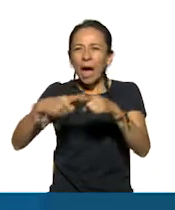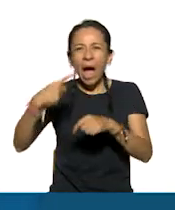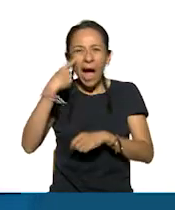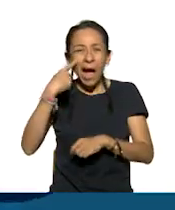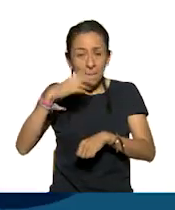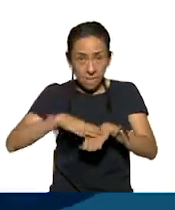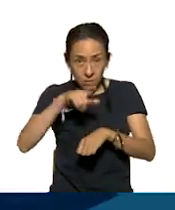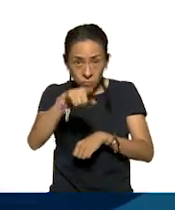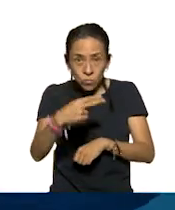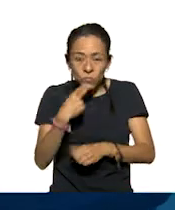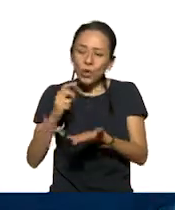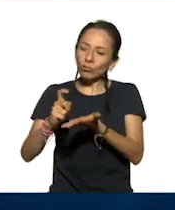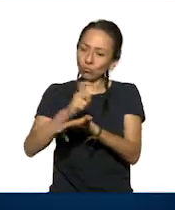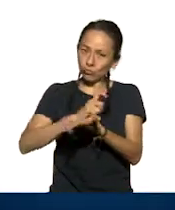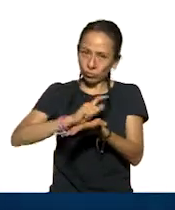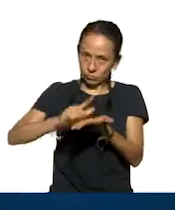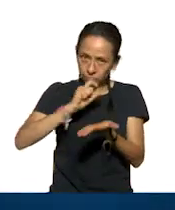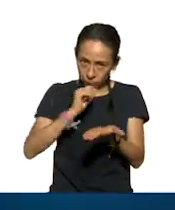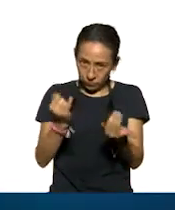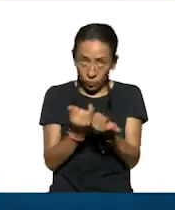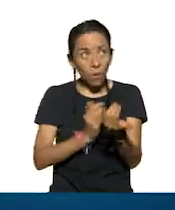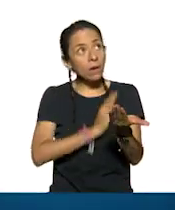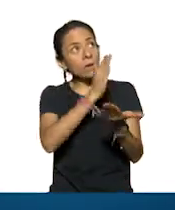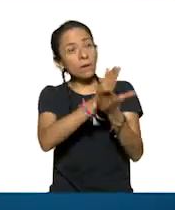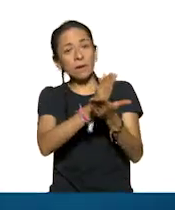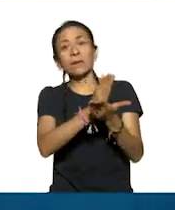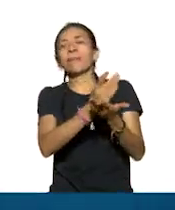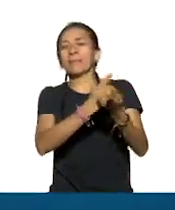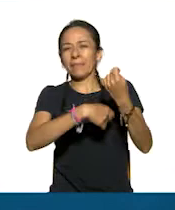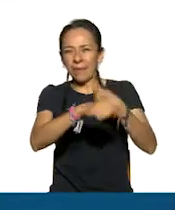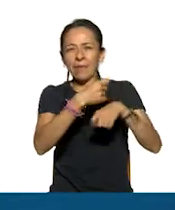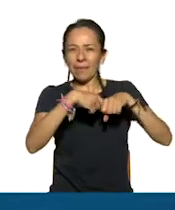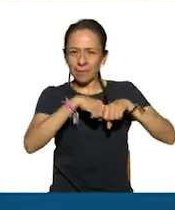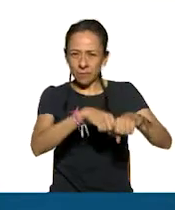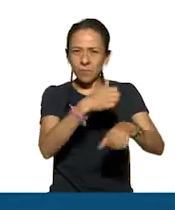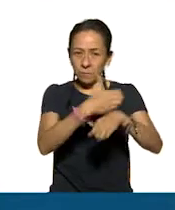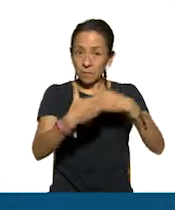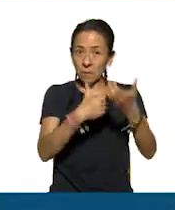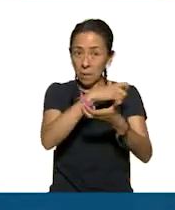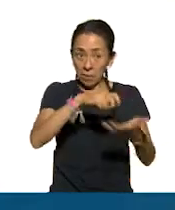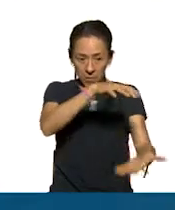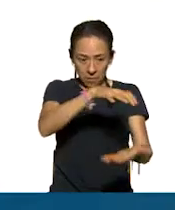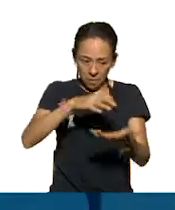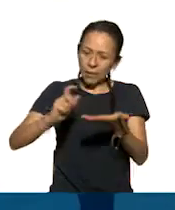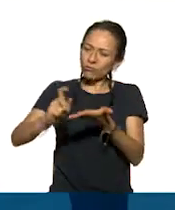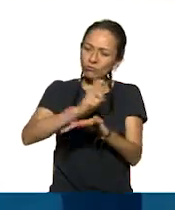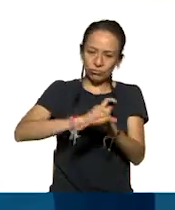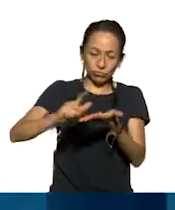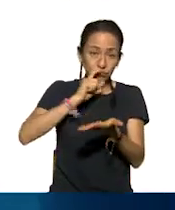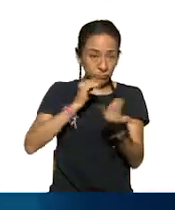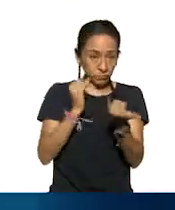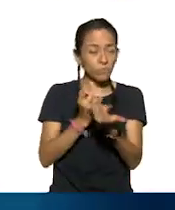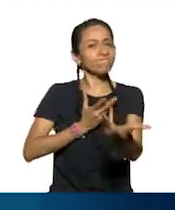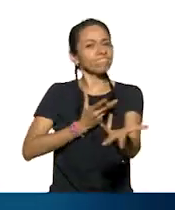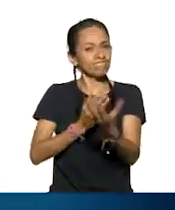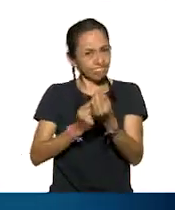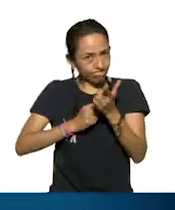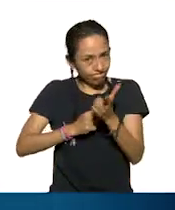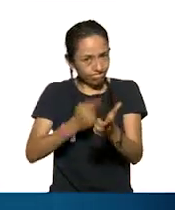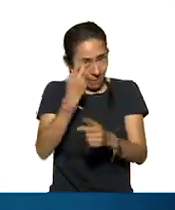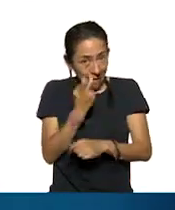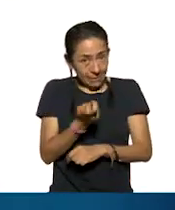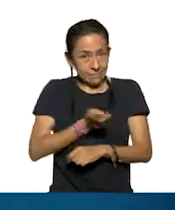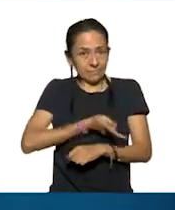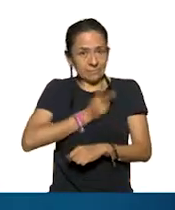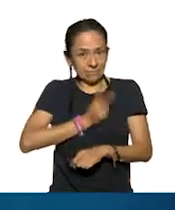las cosas que compres en la tienda o en el supermercado. Sigamos luchando juntos contra este virus, cuidándonos los